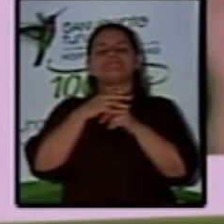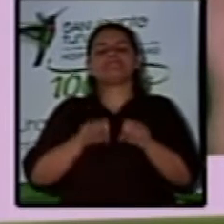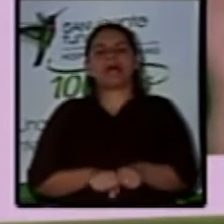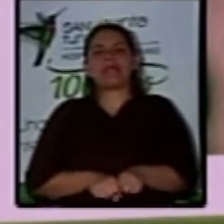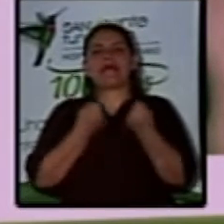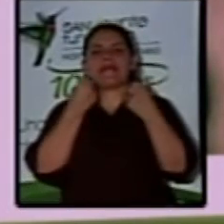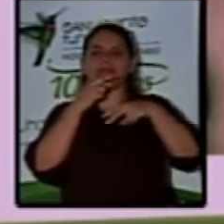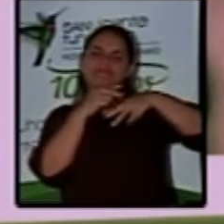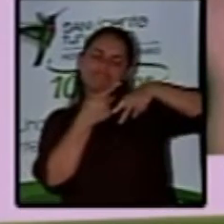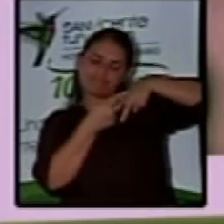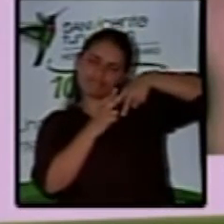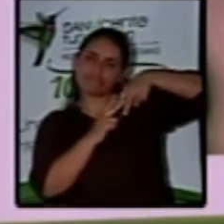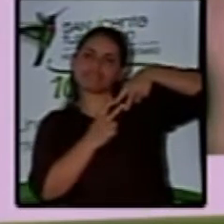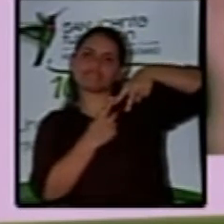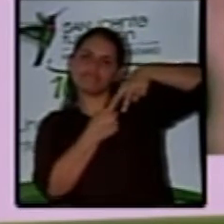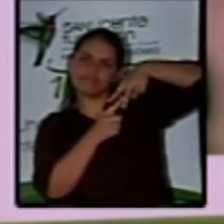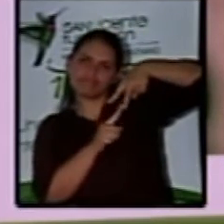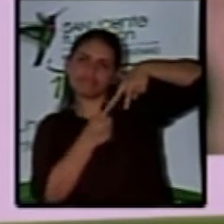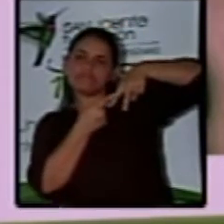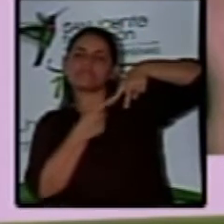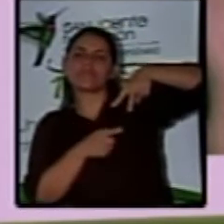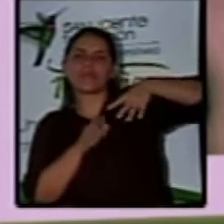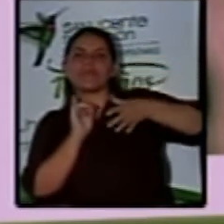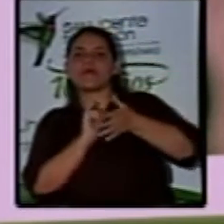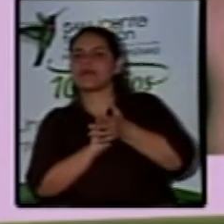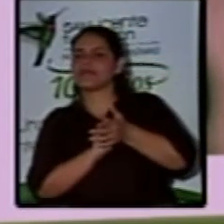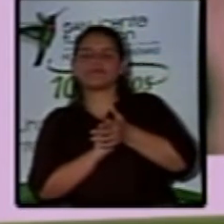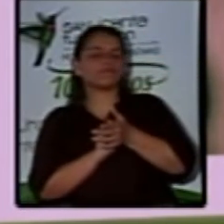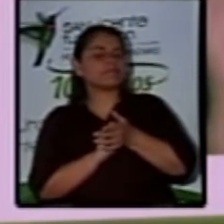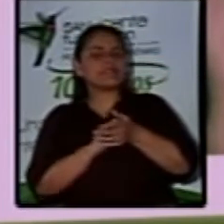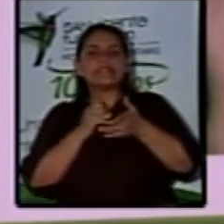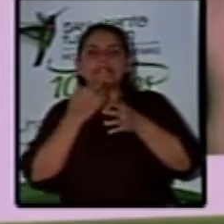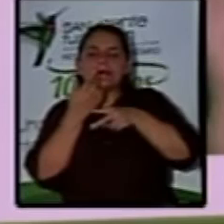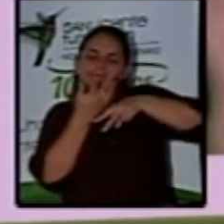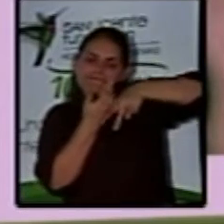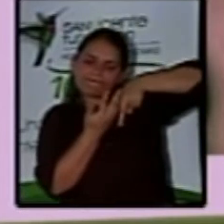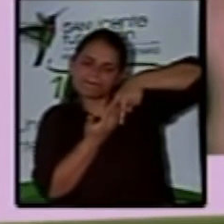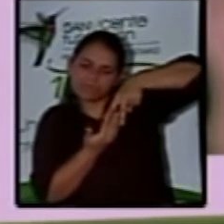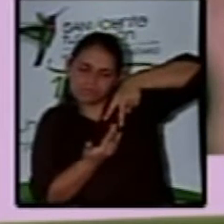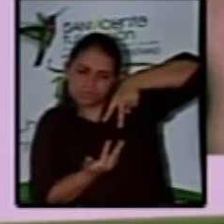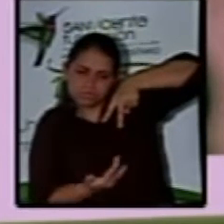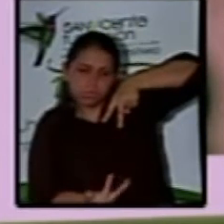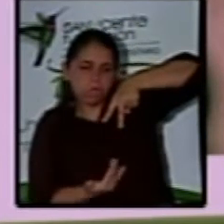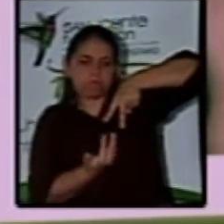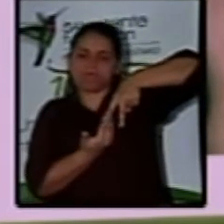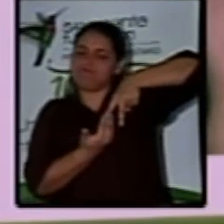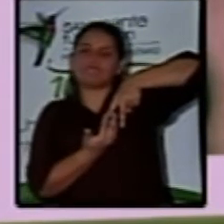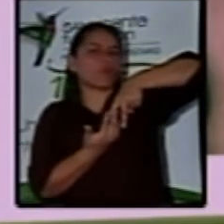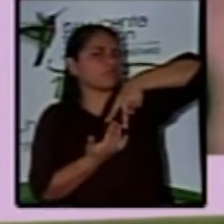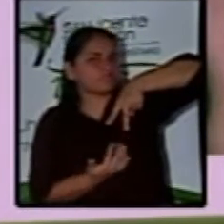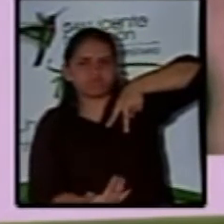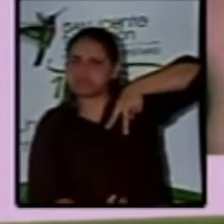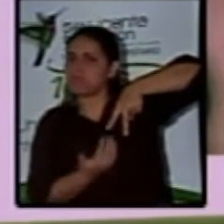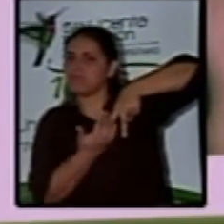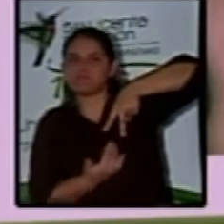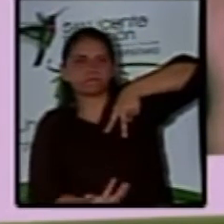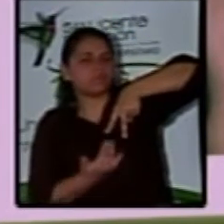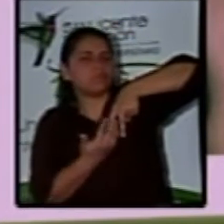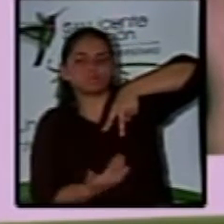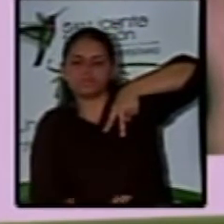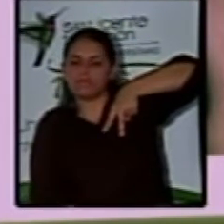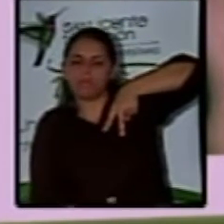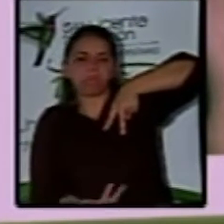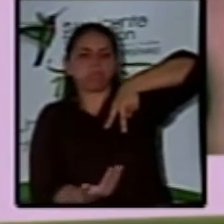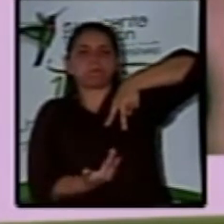dentro de la pared venosa, permitiendo que la sangre refluya hacia abajo y no mantenga la dirección hacia arriba, hacia el